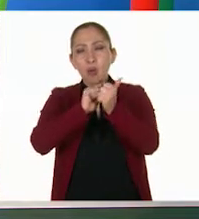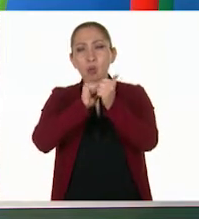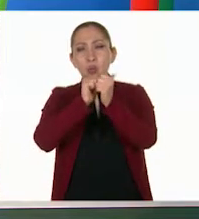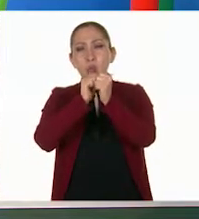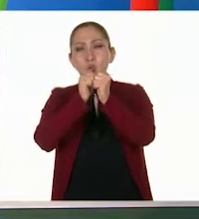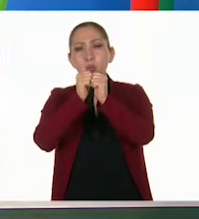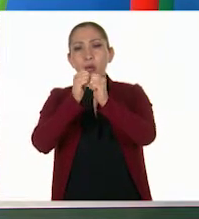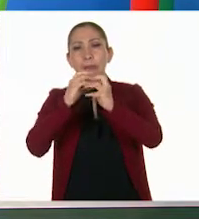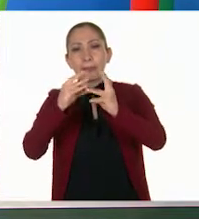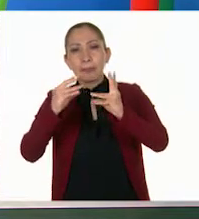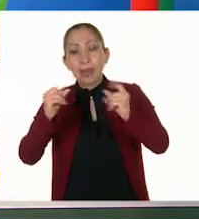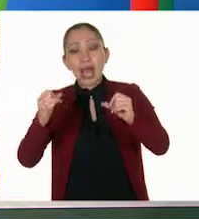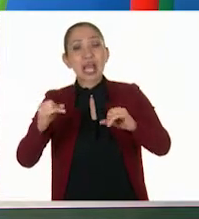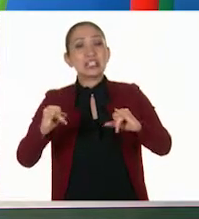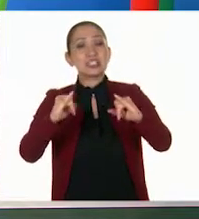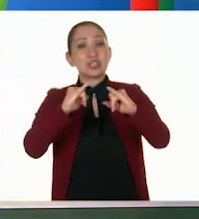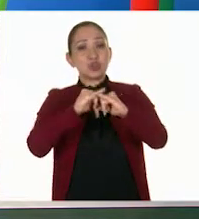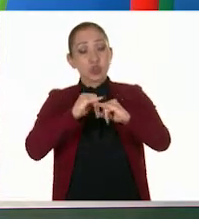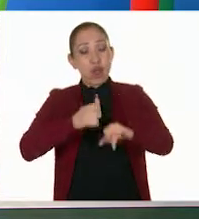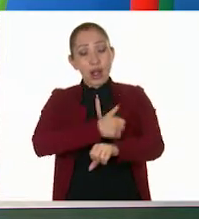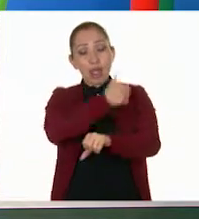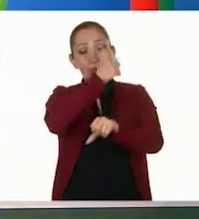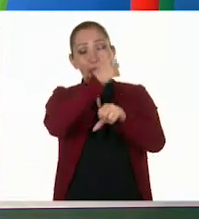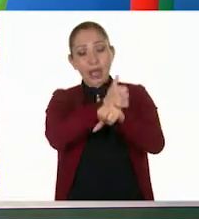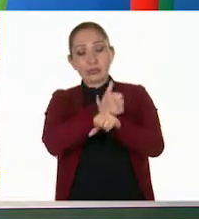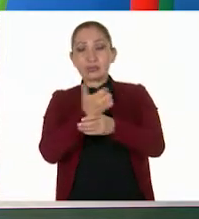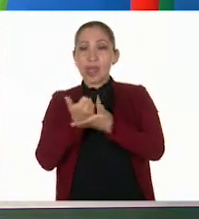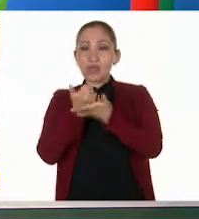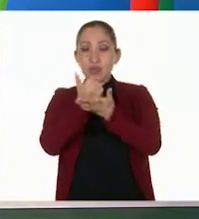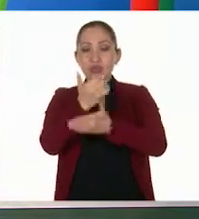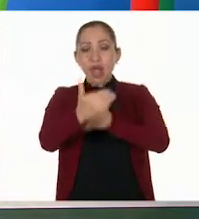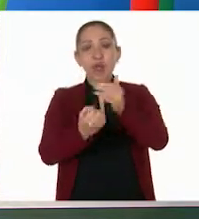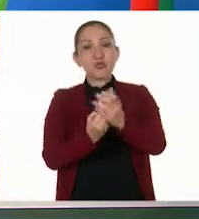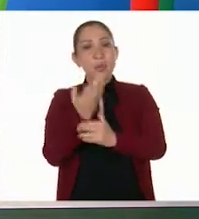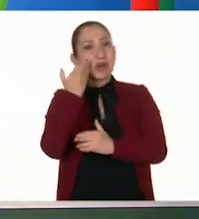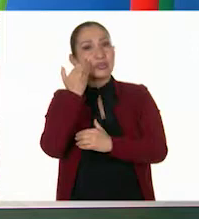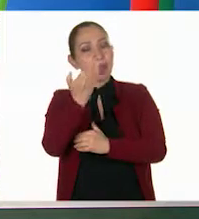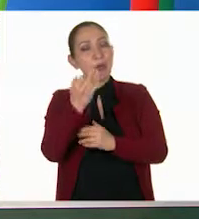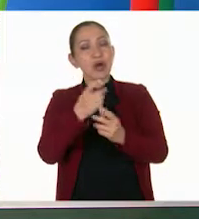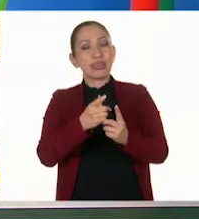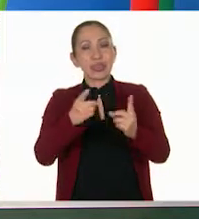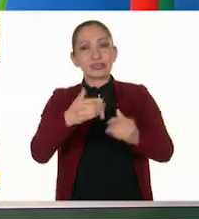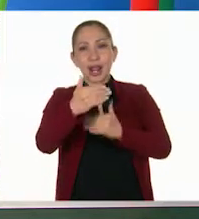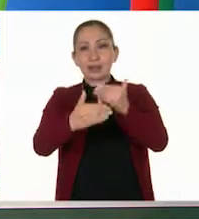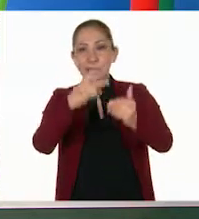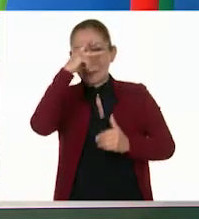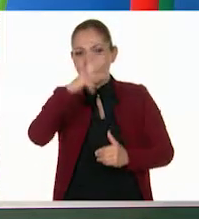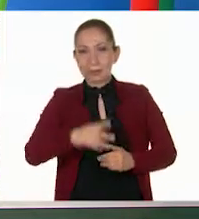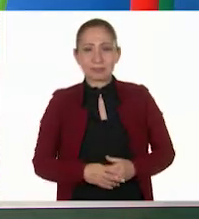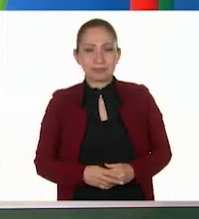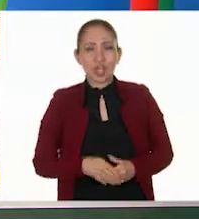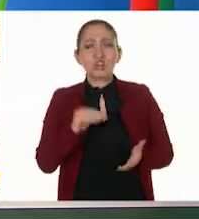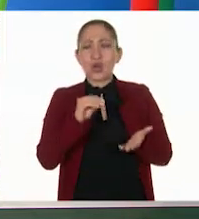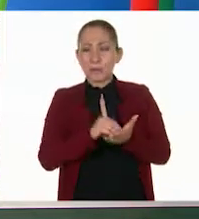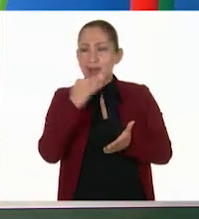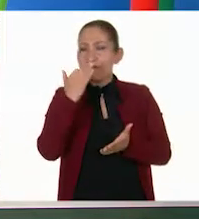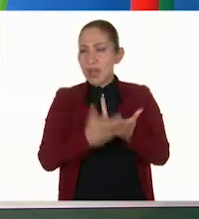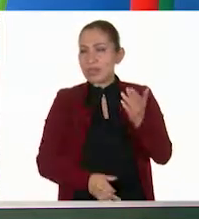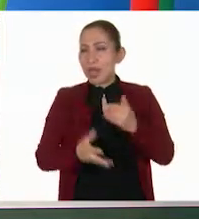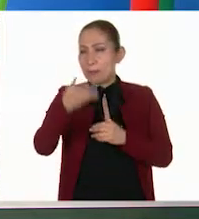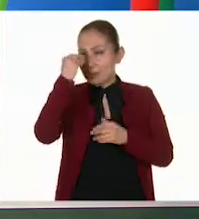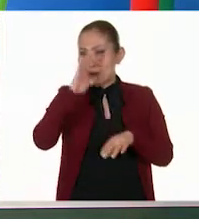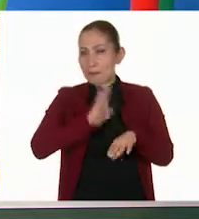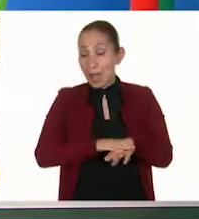empezaron a establecerse las instituciones básicas que sostendrían una nueva etapa para el desarrollo del país. Todavía nos queda mucho por